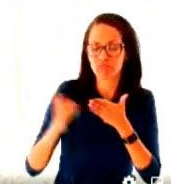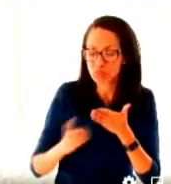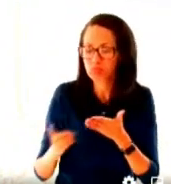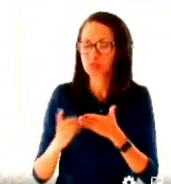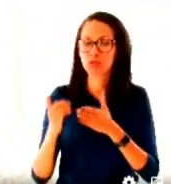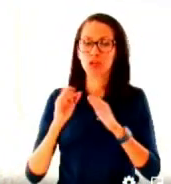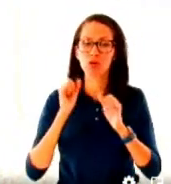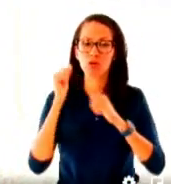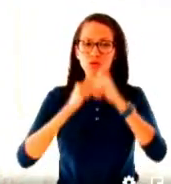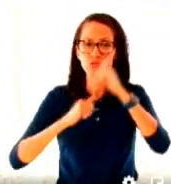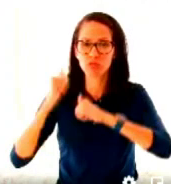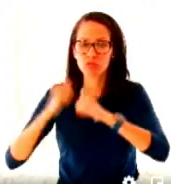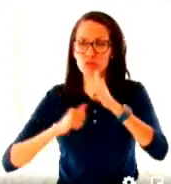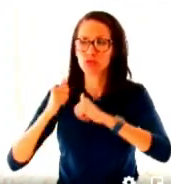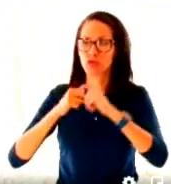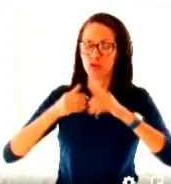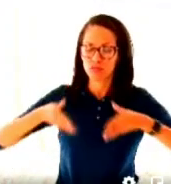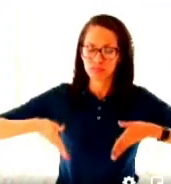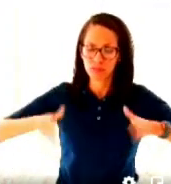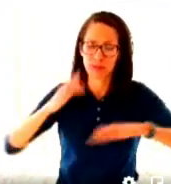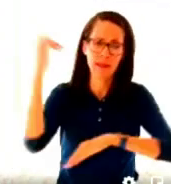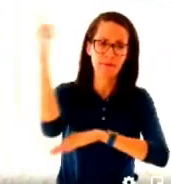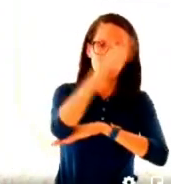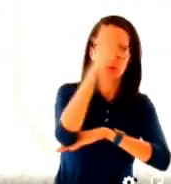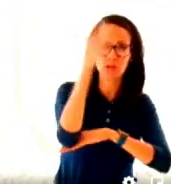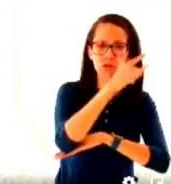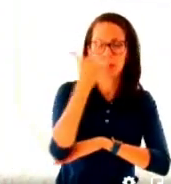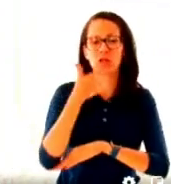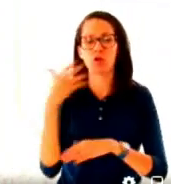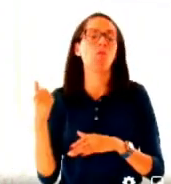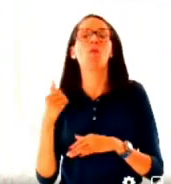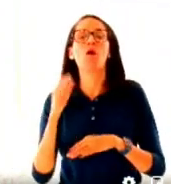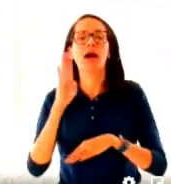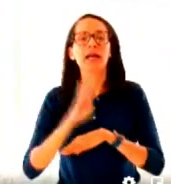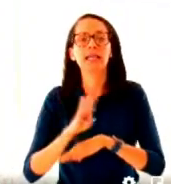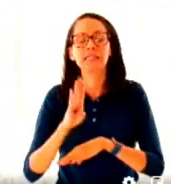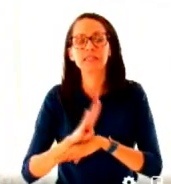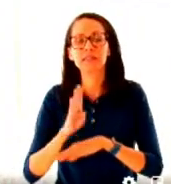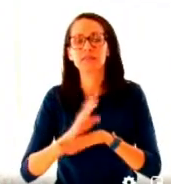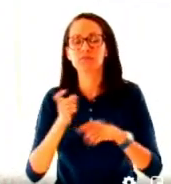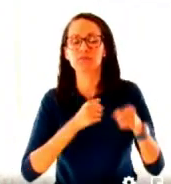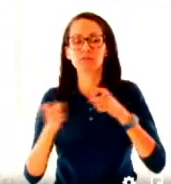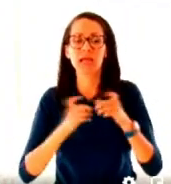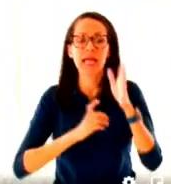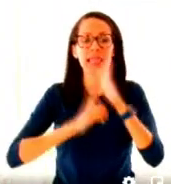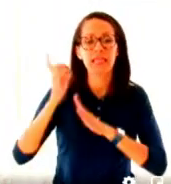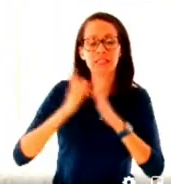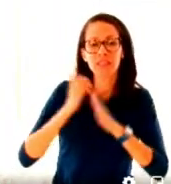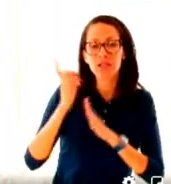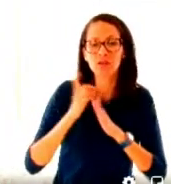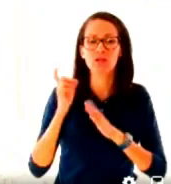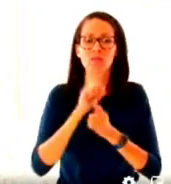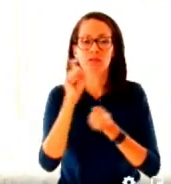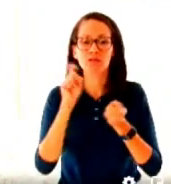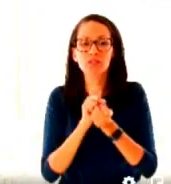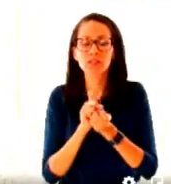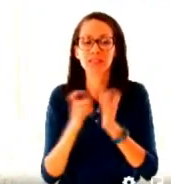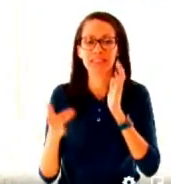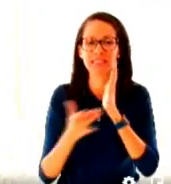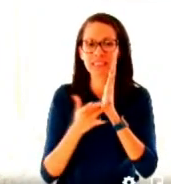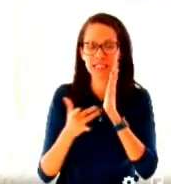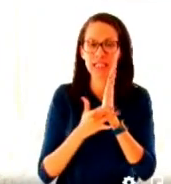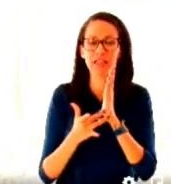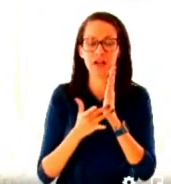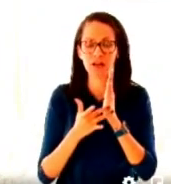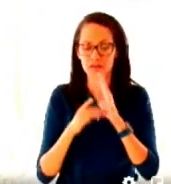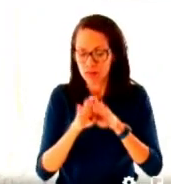pavimentación de pistas de aviación, así como en gerencia de proyectos, diseño y desarrollo de especificaciones técnicas de